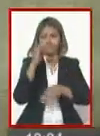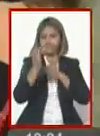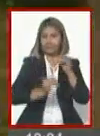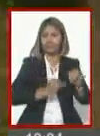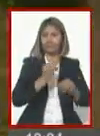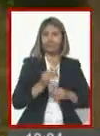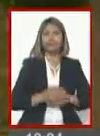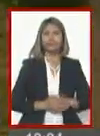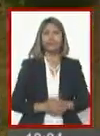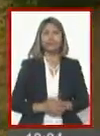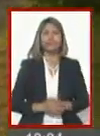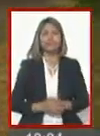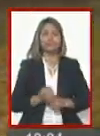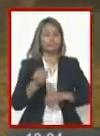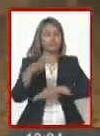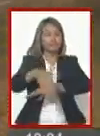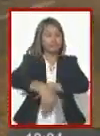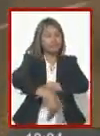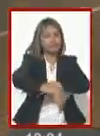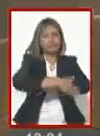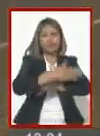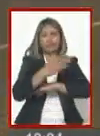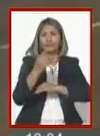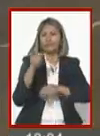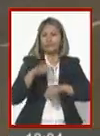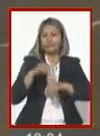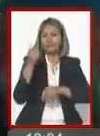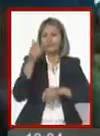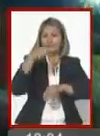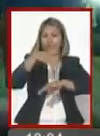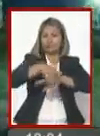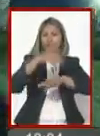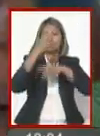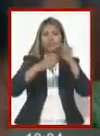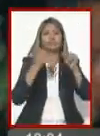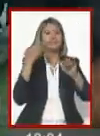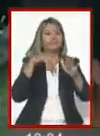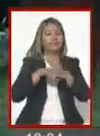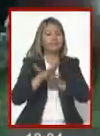fue gratificante. Nos despedimos de Expo Cruz 2018,